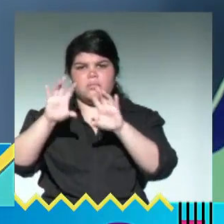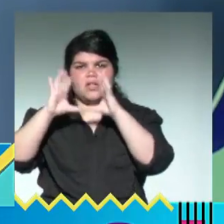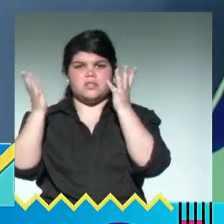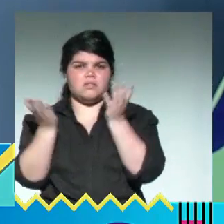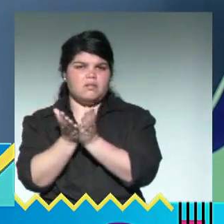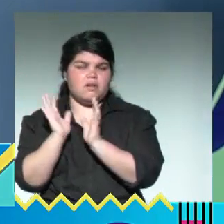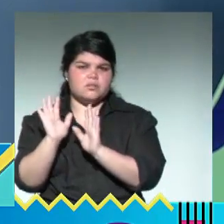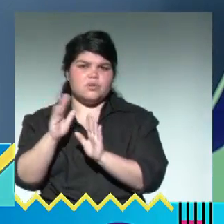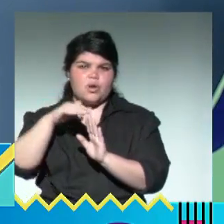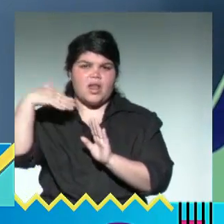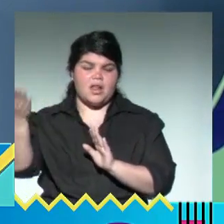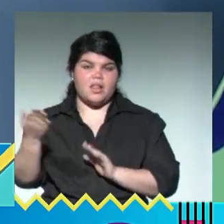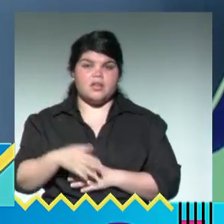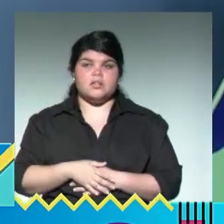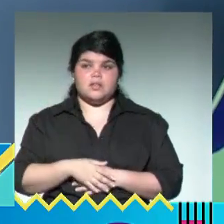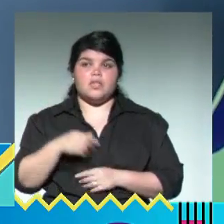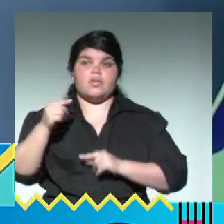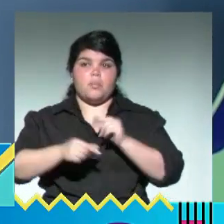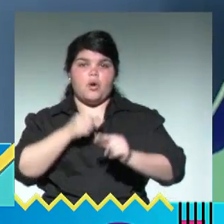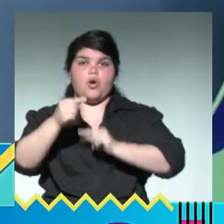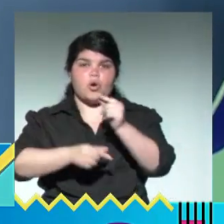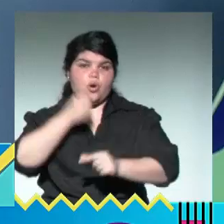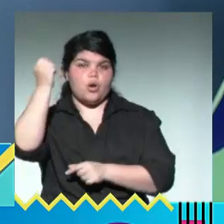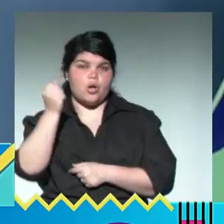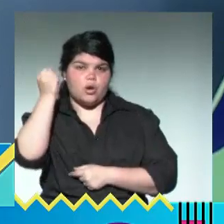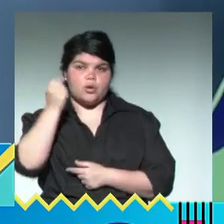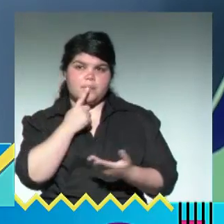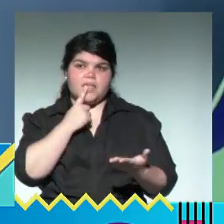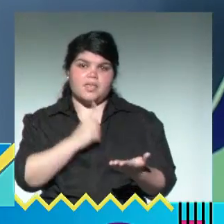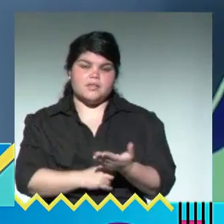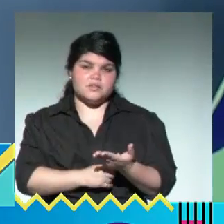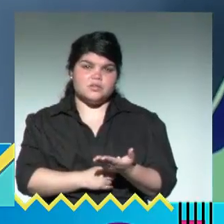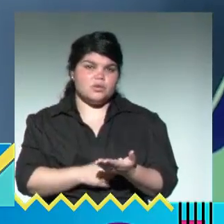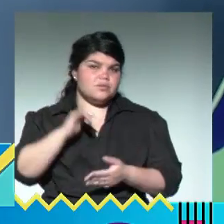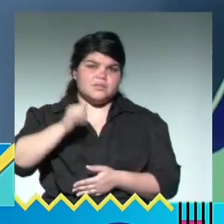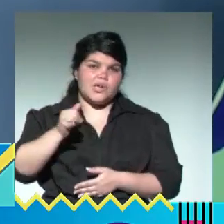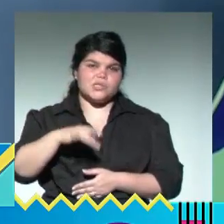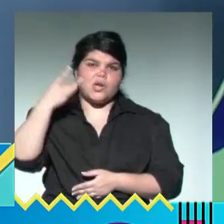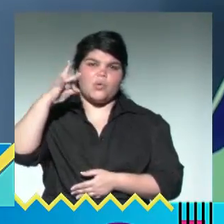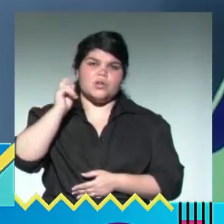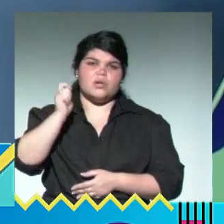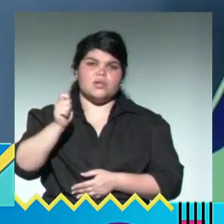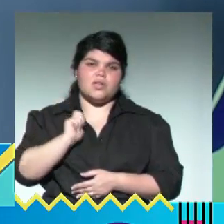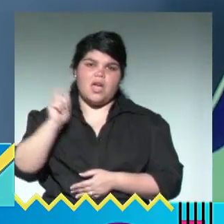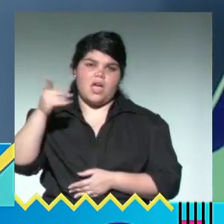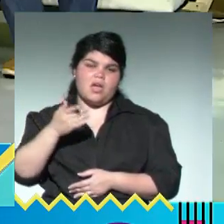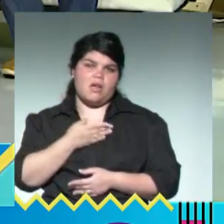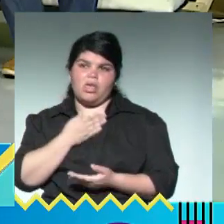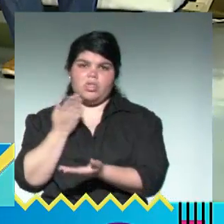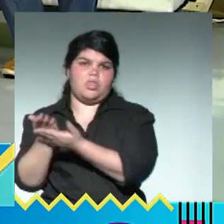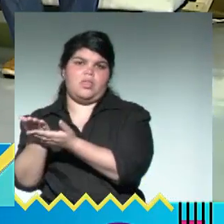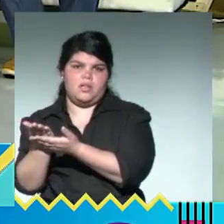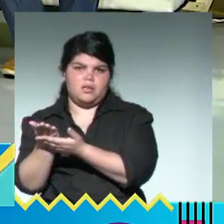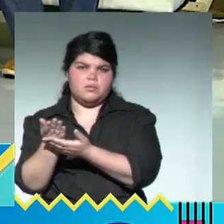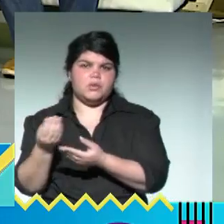va llevando, a partir de sus políticas económicas, a un embudo que terminás en el no me queda otra, pero ¿qué pasó hasta hoy? O cuándo, la